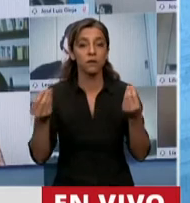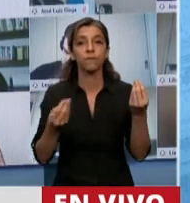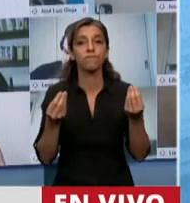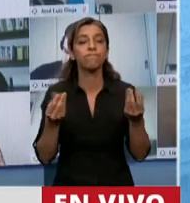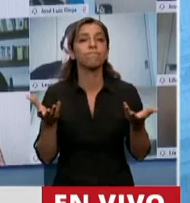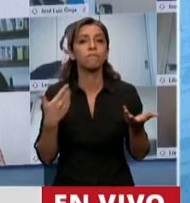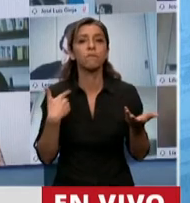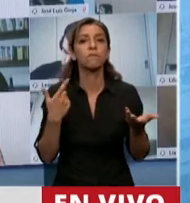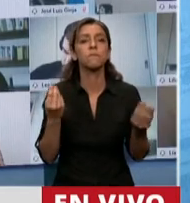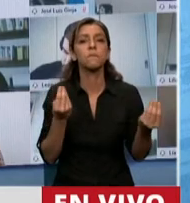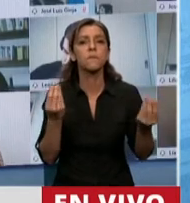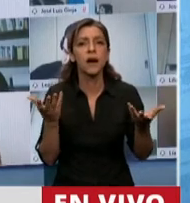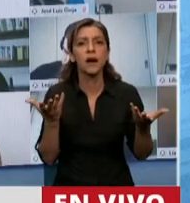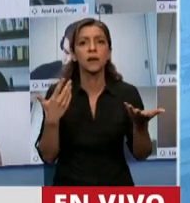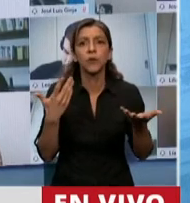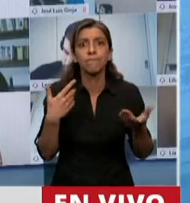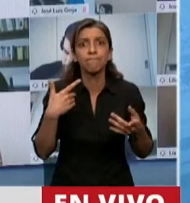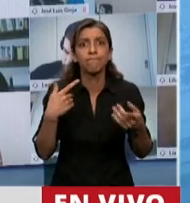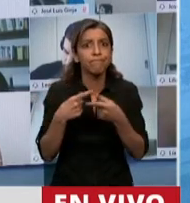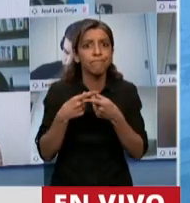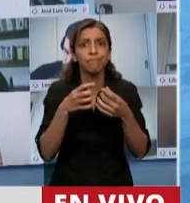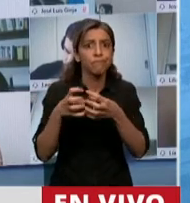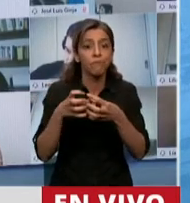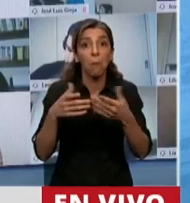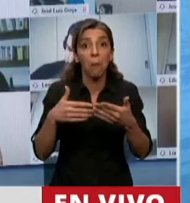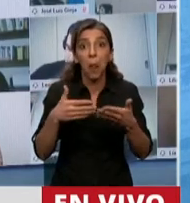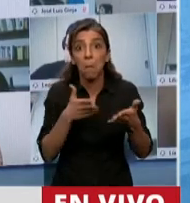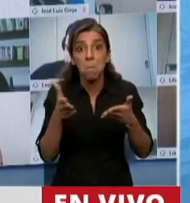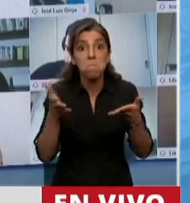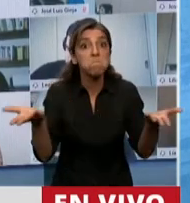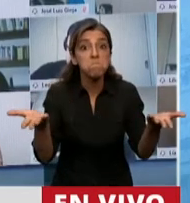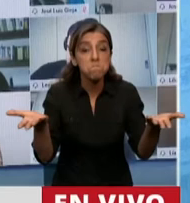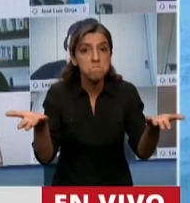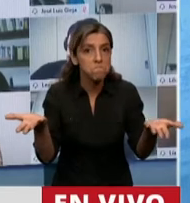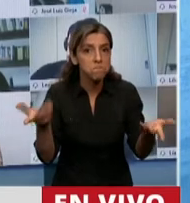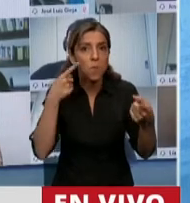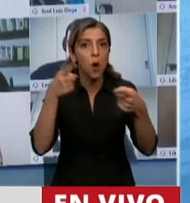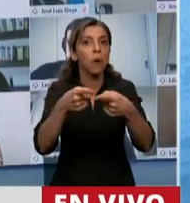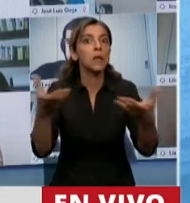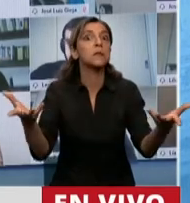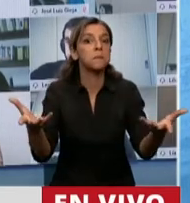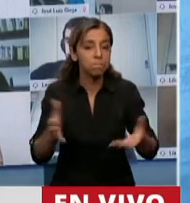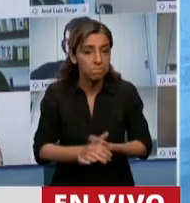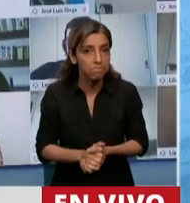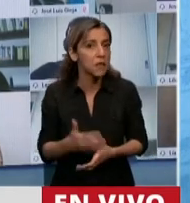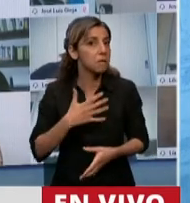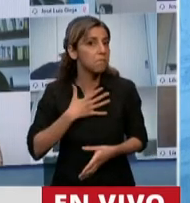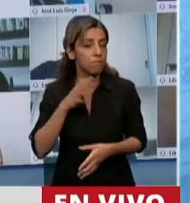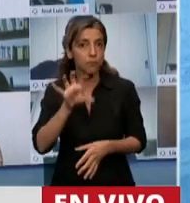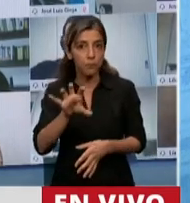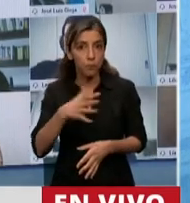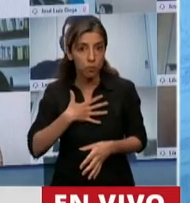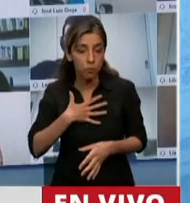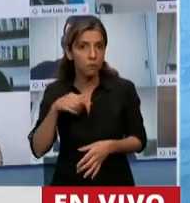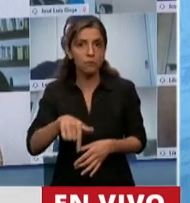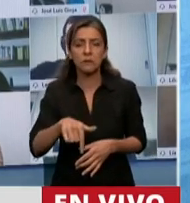va. Y mientras en mi provincia está colapsando el sistema de salud, tanto público como privada, y